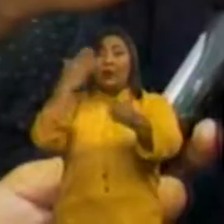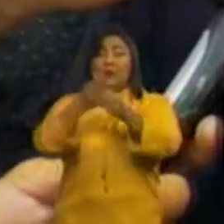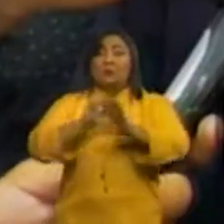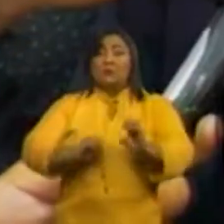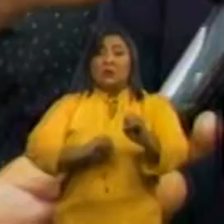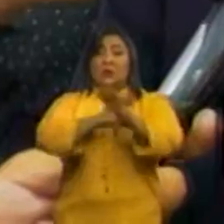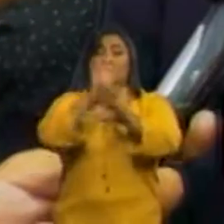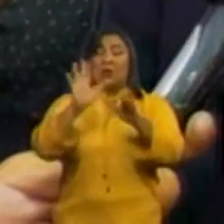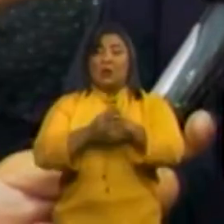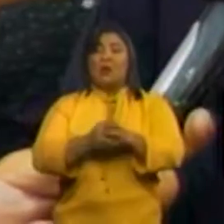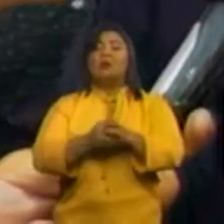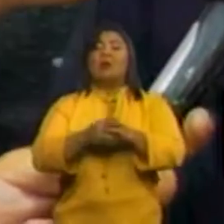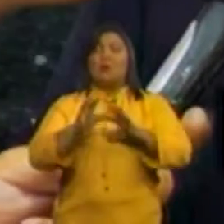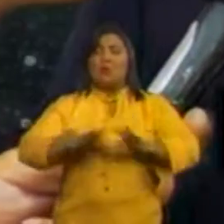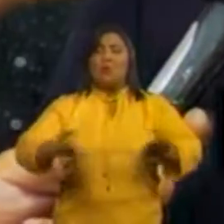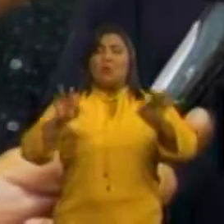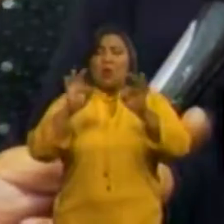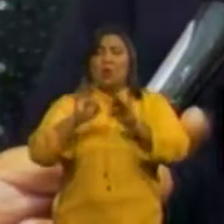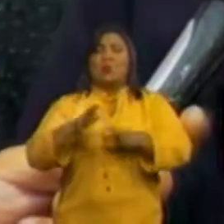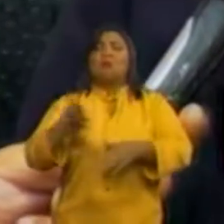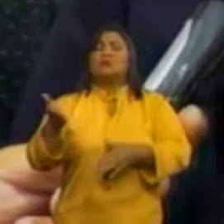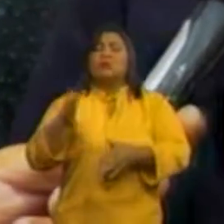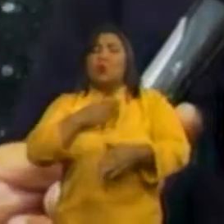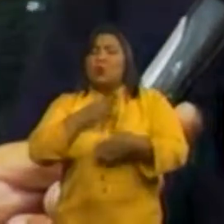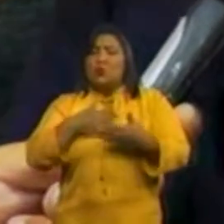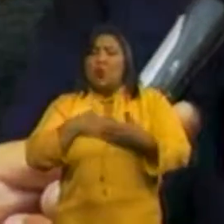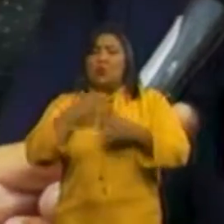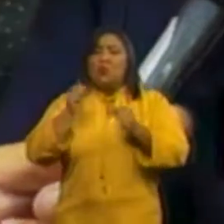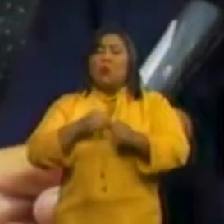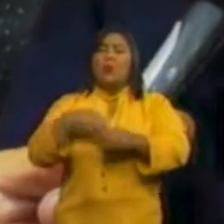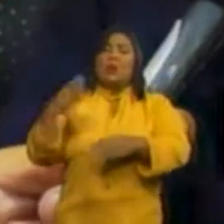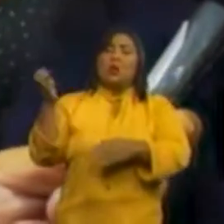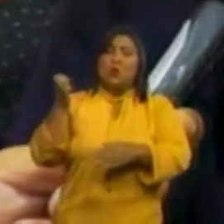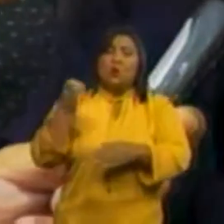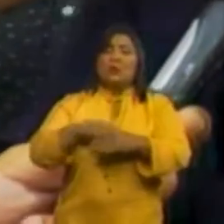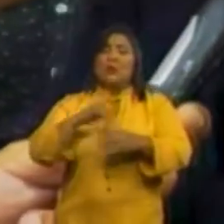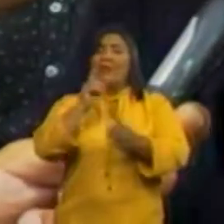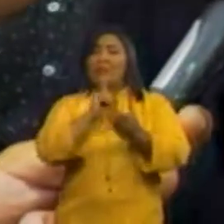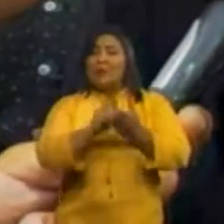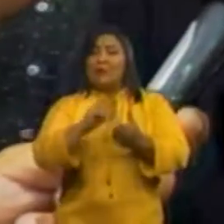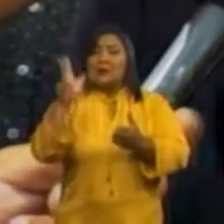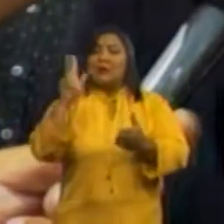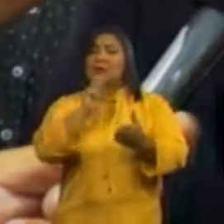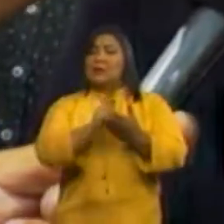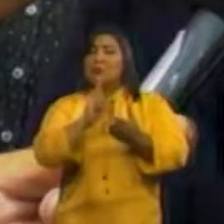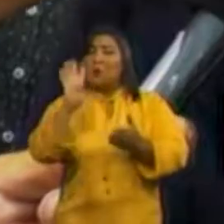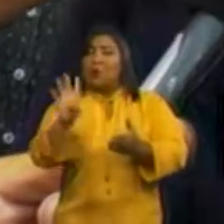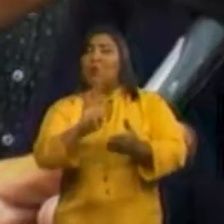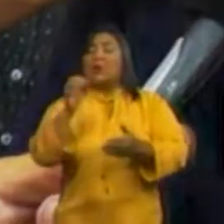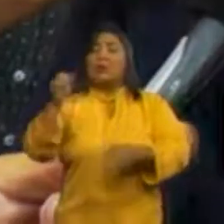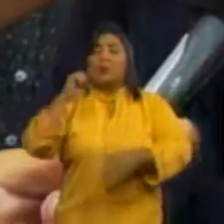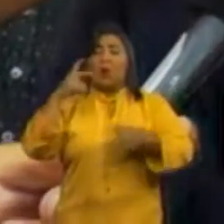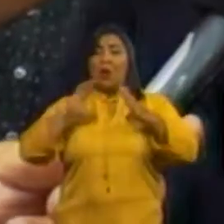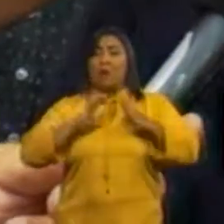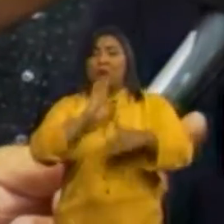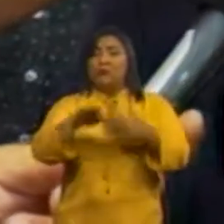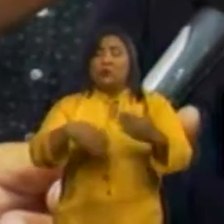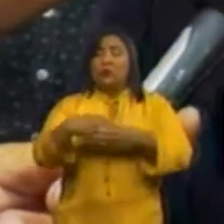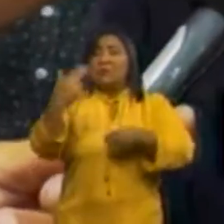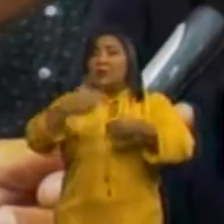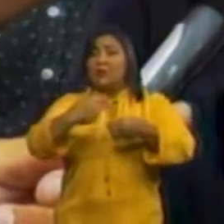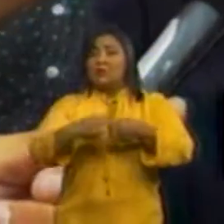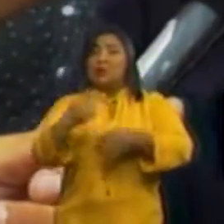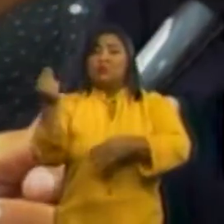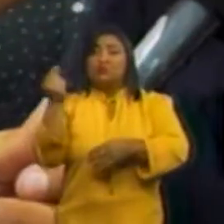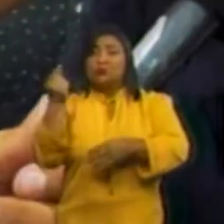que gocen de la afiliación obligatoria al seguro social del pago de los décimos tercero decimocuarta remuneración de su derecho a las vacaciones de su participación en